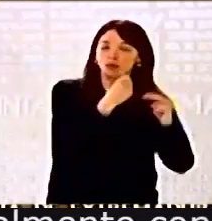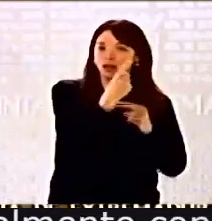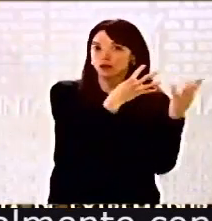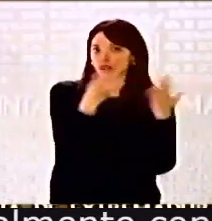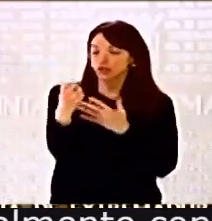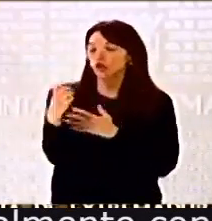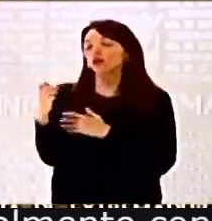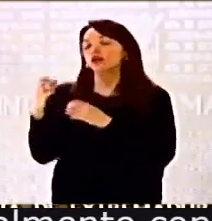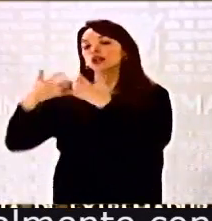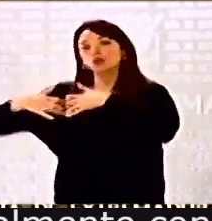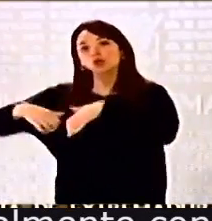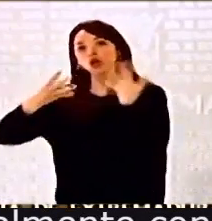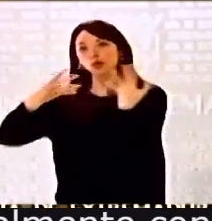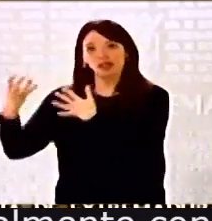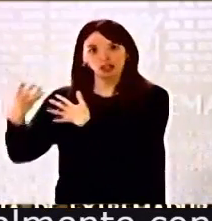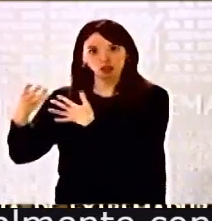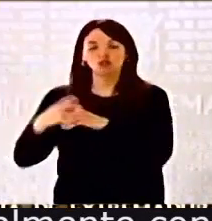900.